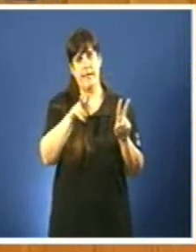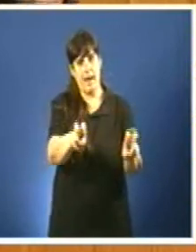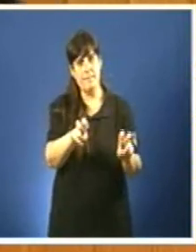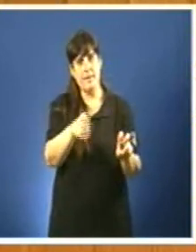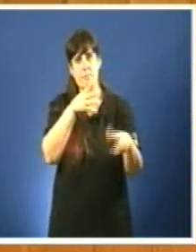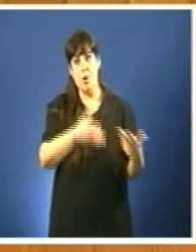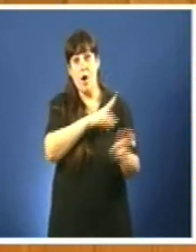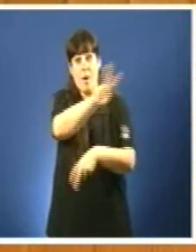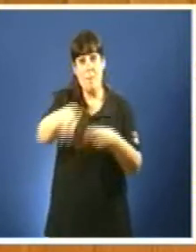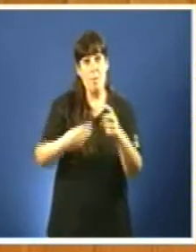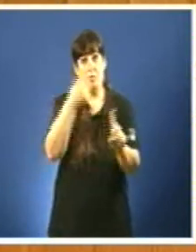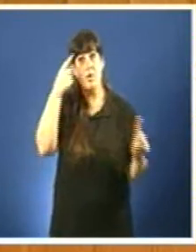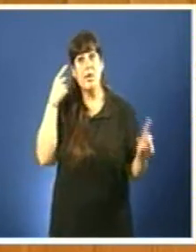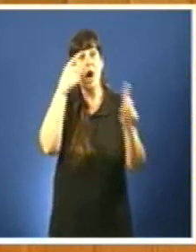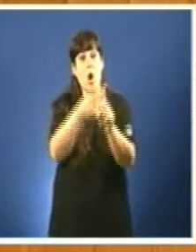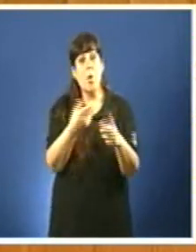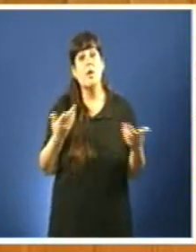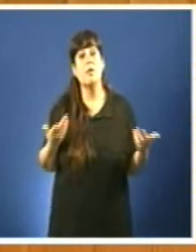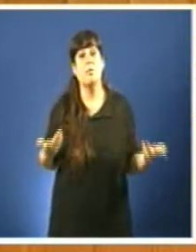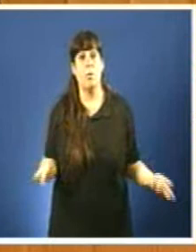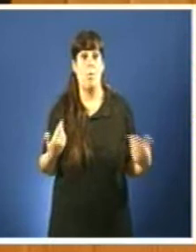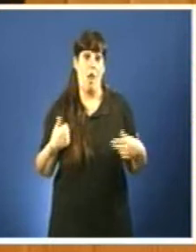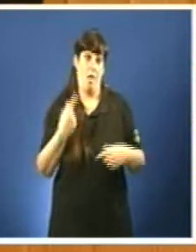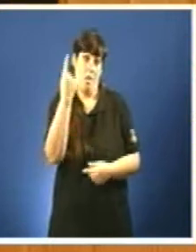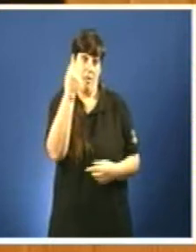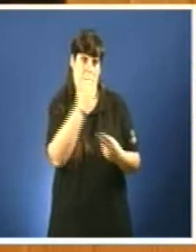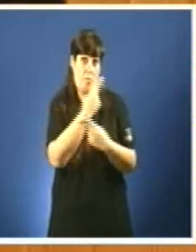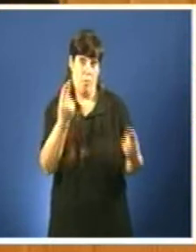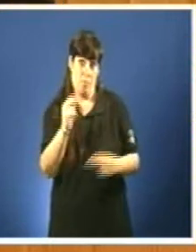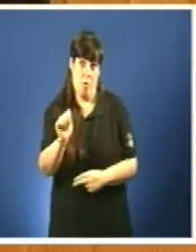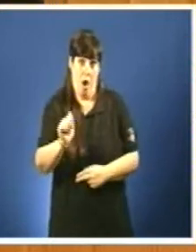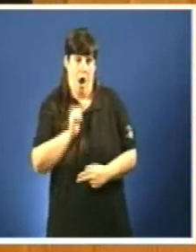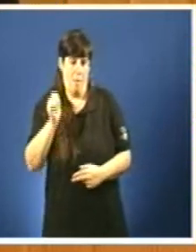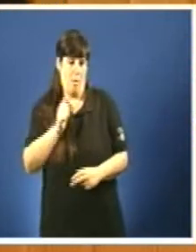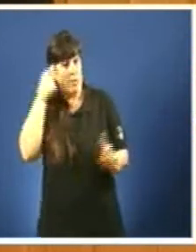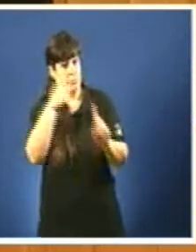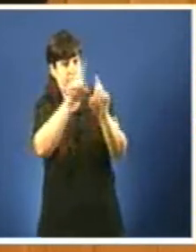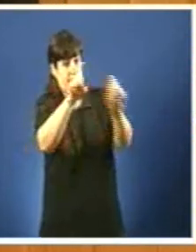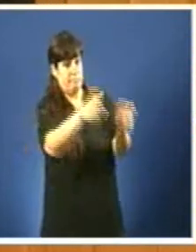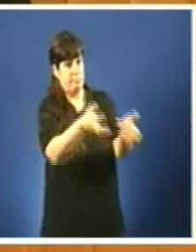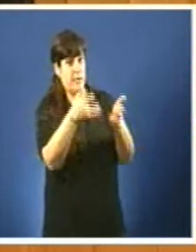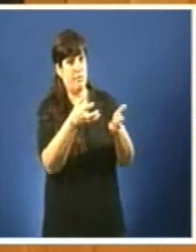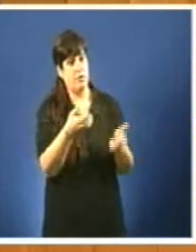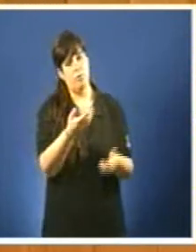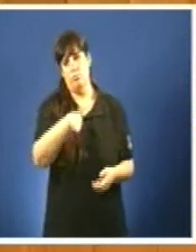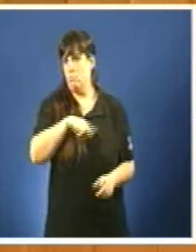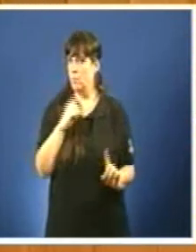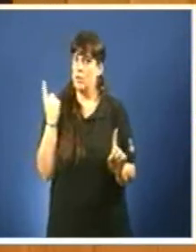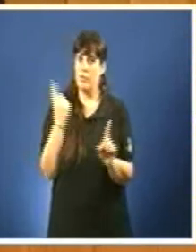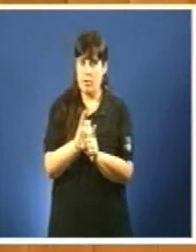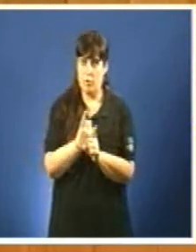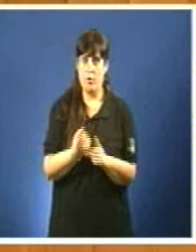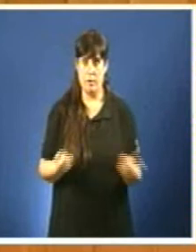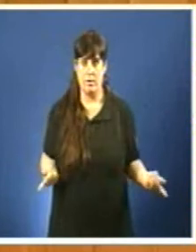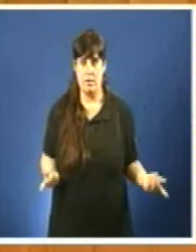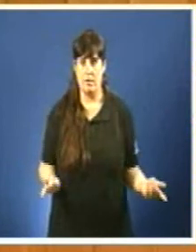empresa a costa de causar un prexuicio horario público. Pero mire, vostede insistiu en que veu aquí a facer.